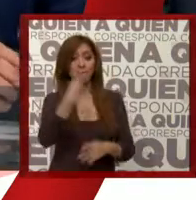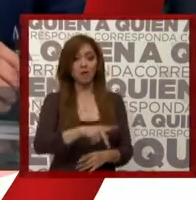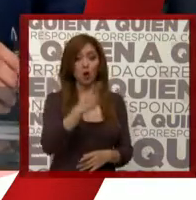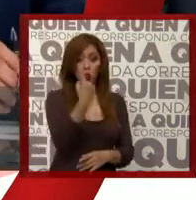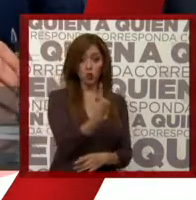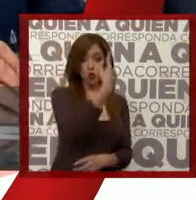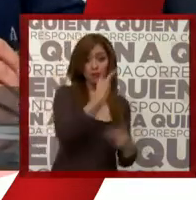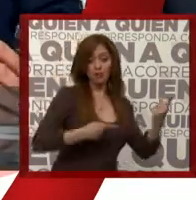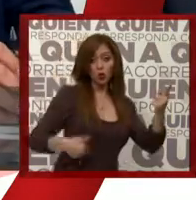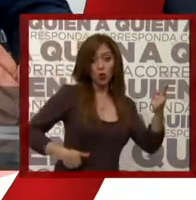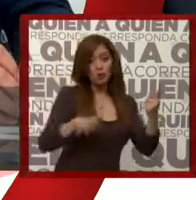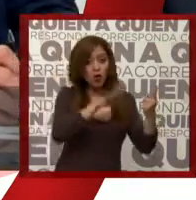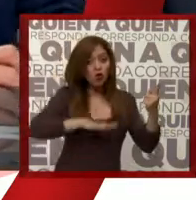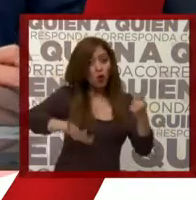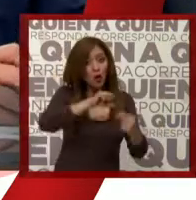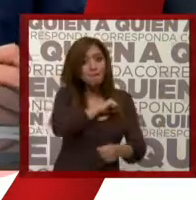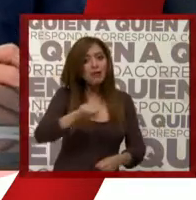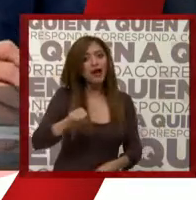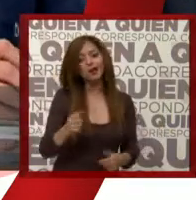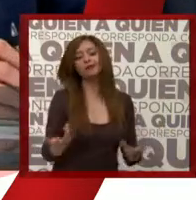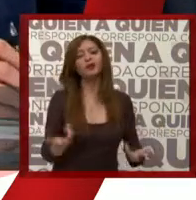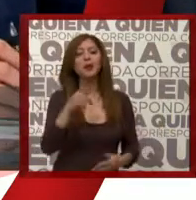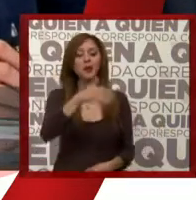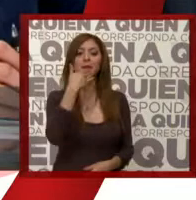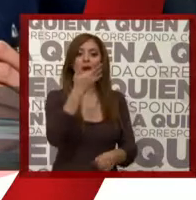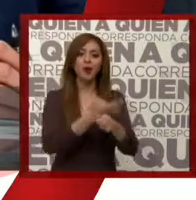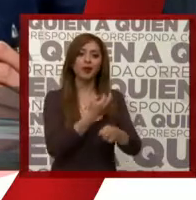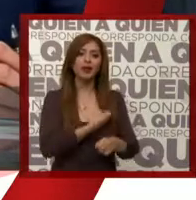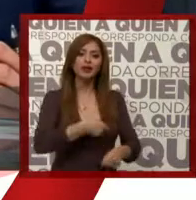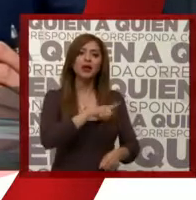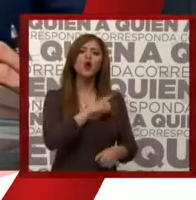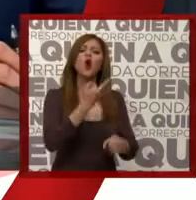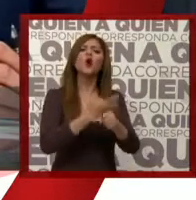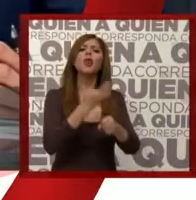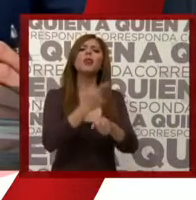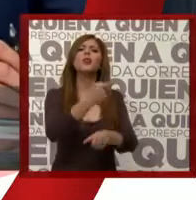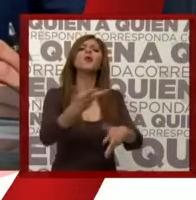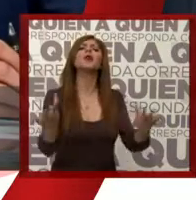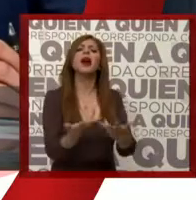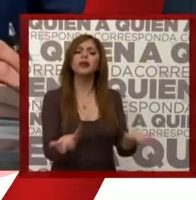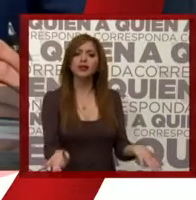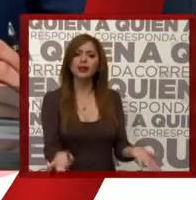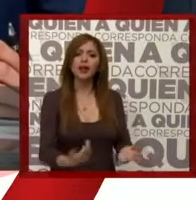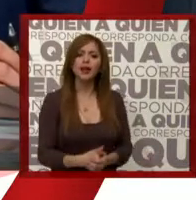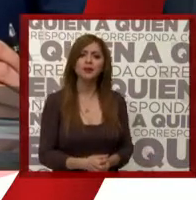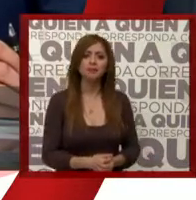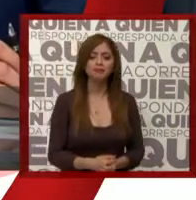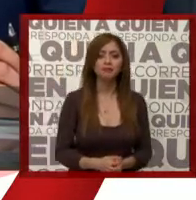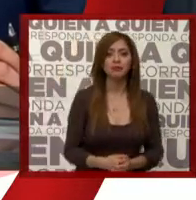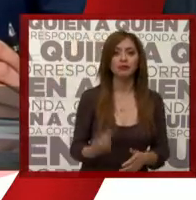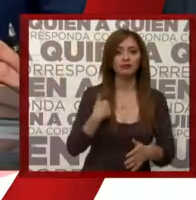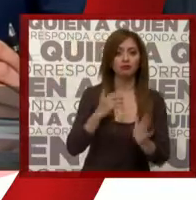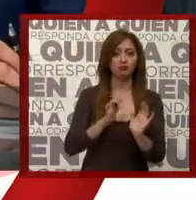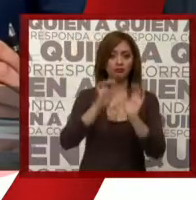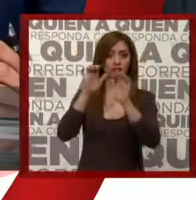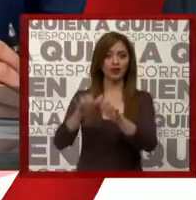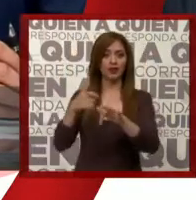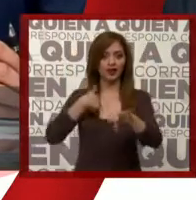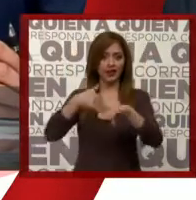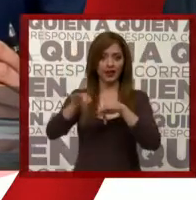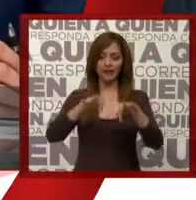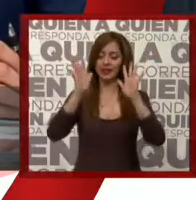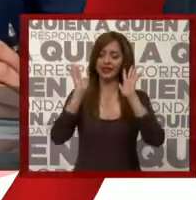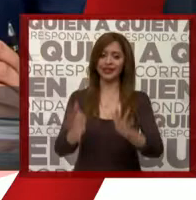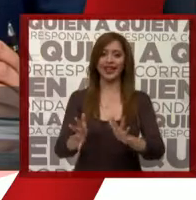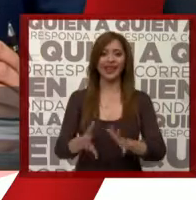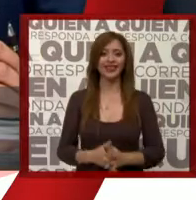bueno que esto ya cambió y qué bueno que estás también. Y ahora, ¿qué vas a hacer, compadre? ¿Ya tienes planeado qué hacer? Voy a trabajar. Bien,